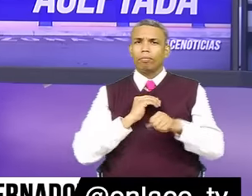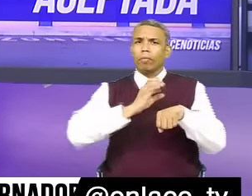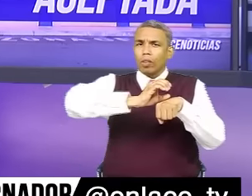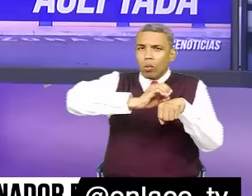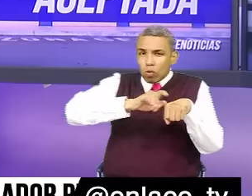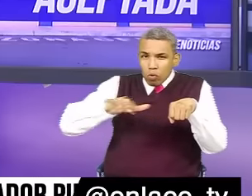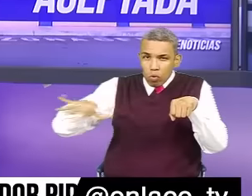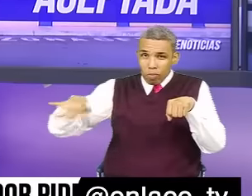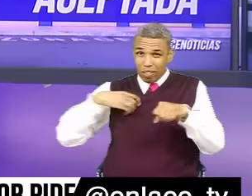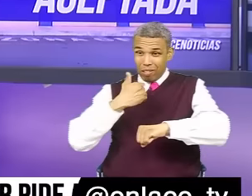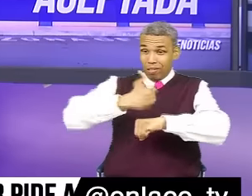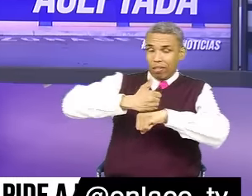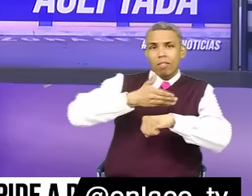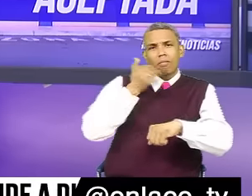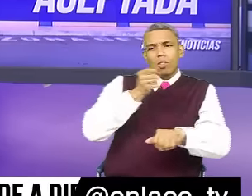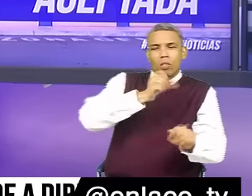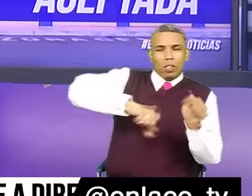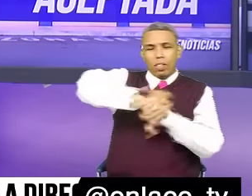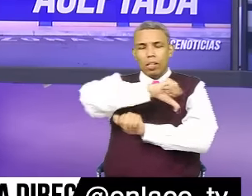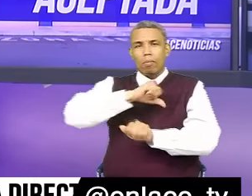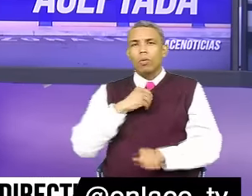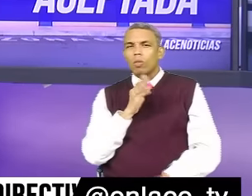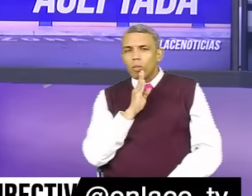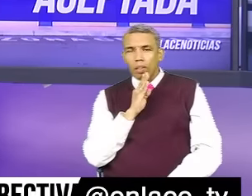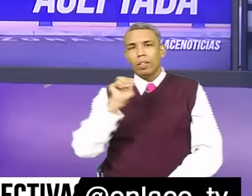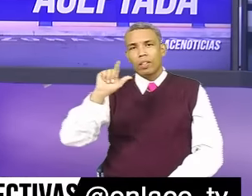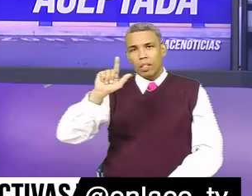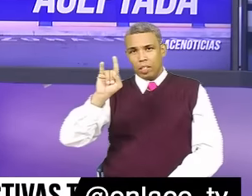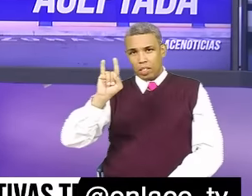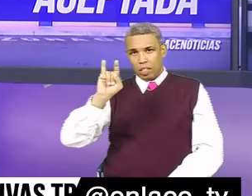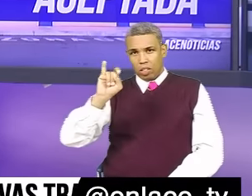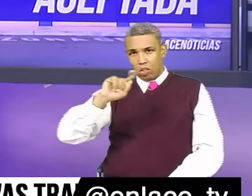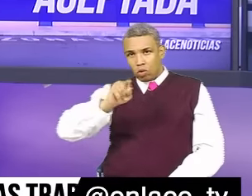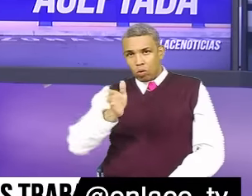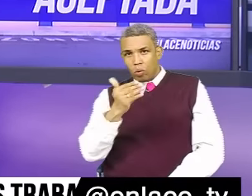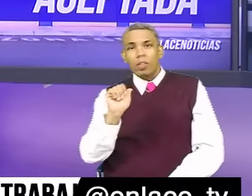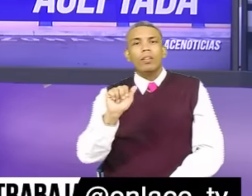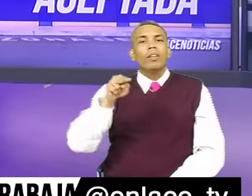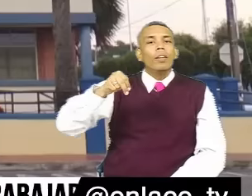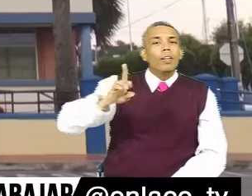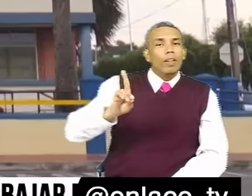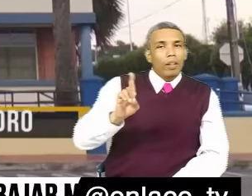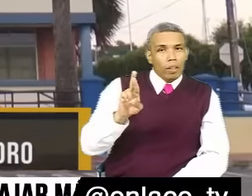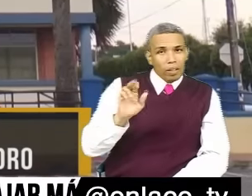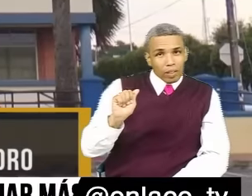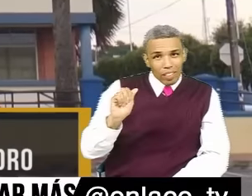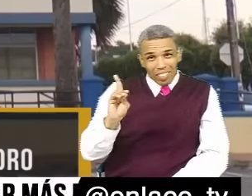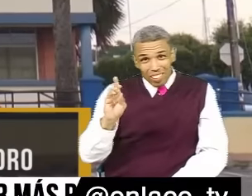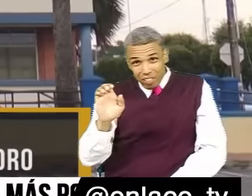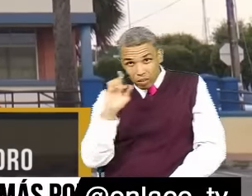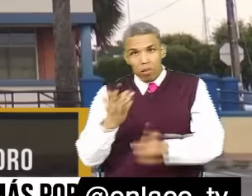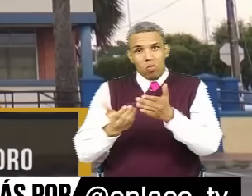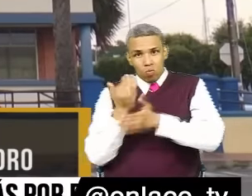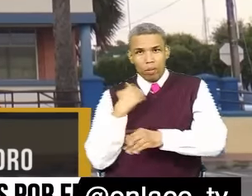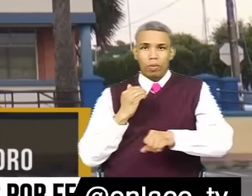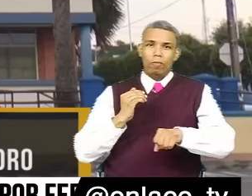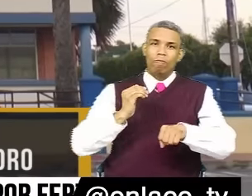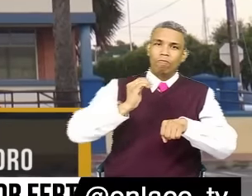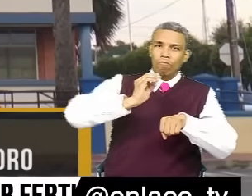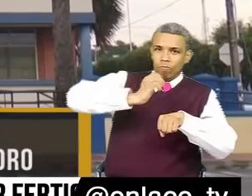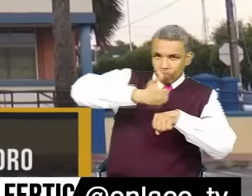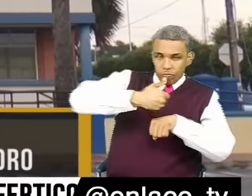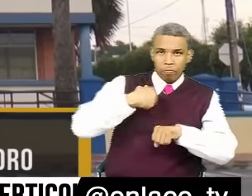director encargado Luis Fernando Andrade, titular de la Agencia Nacional de Infraestructura. En sesión extraordinaria de la Junta Directiva de Cor